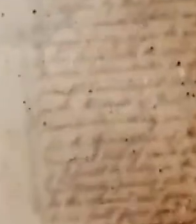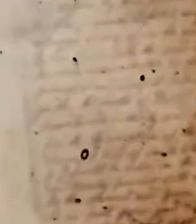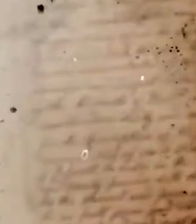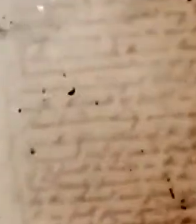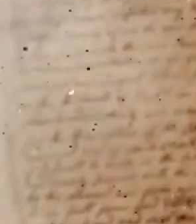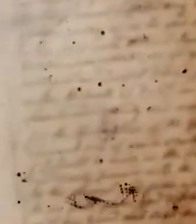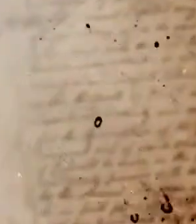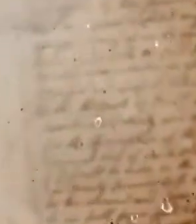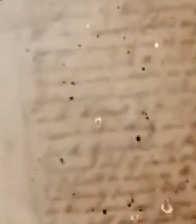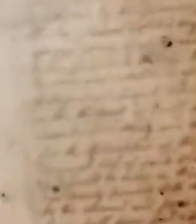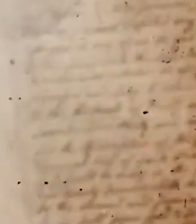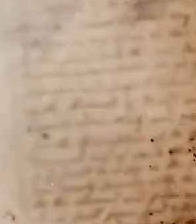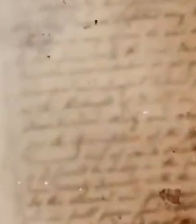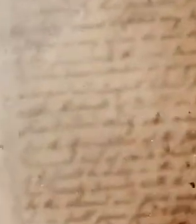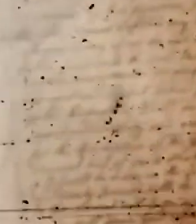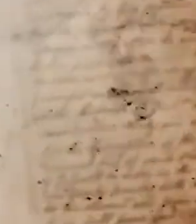¡Gracias! ¡Gracias!